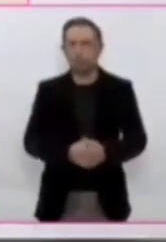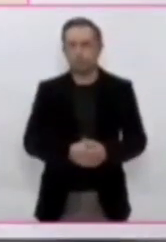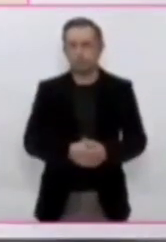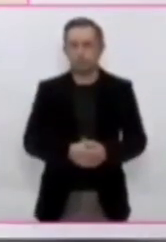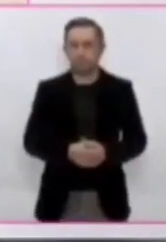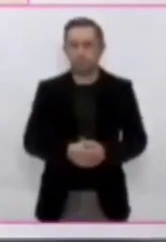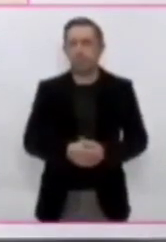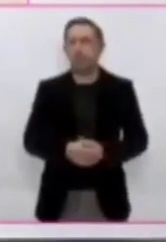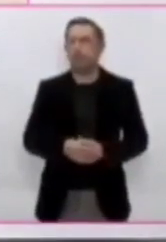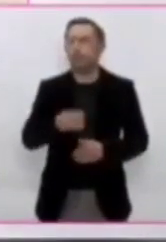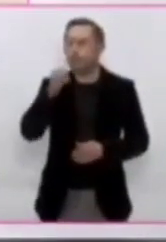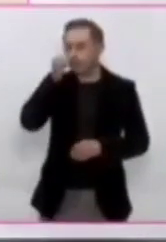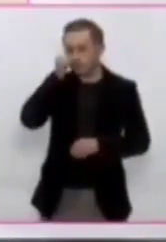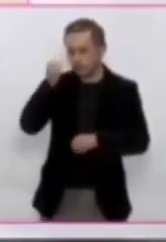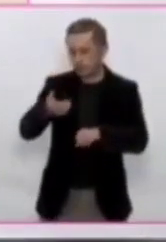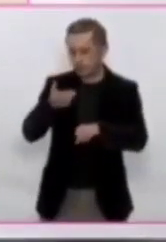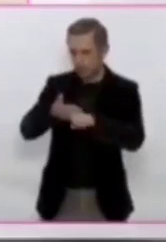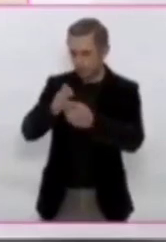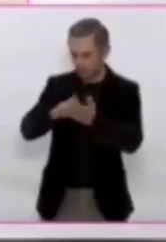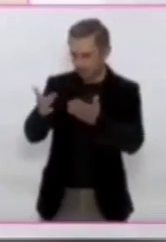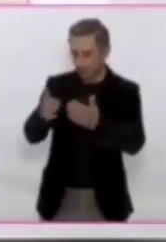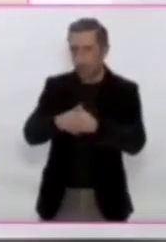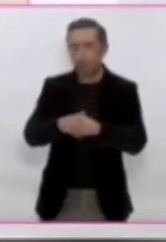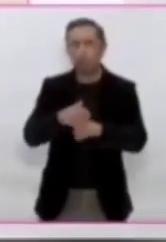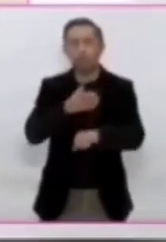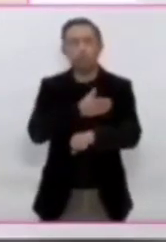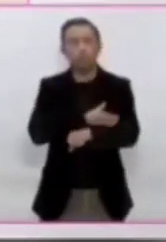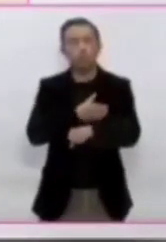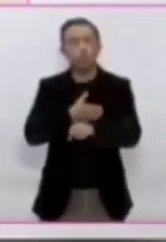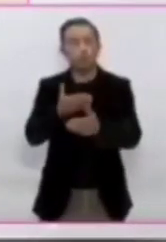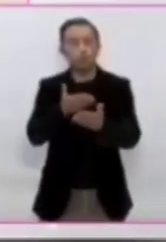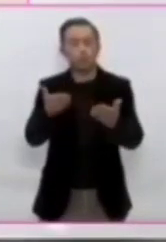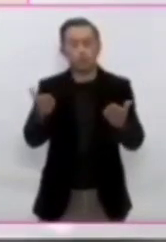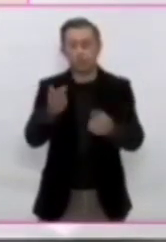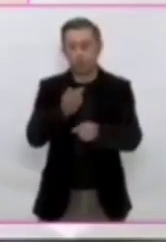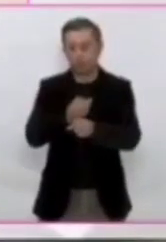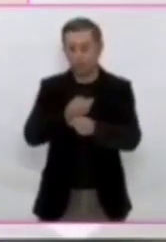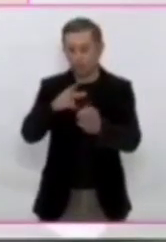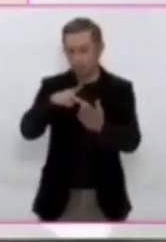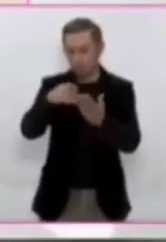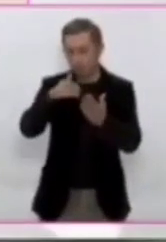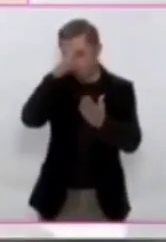Gracias, señor secretario. Colegas, está a su consideración el proyecto de acuerdo.